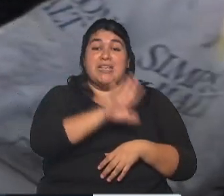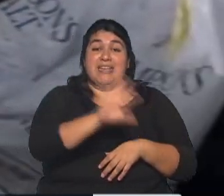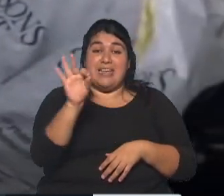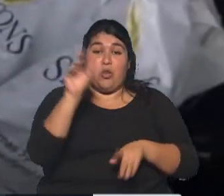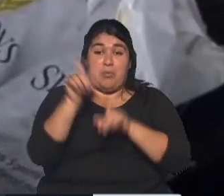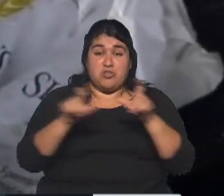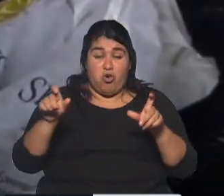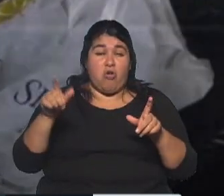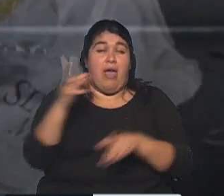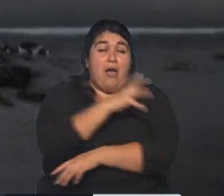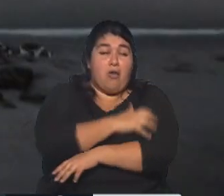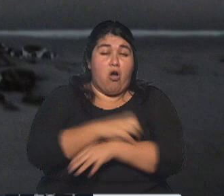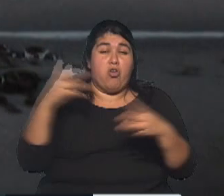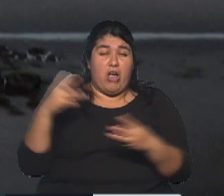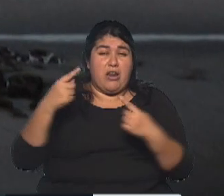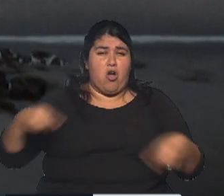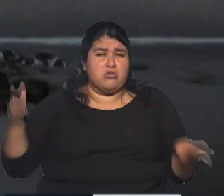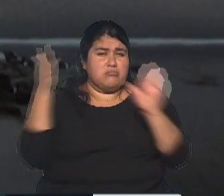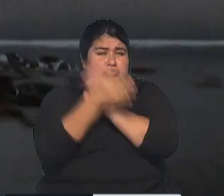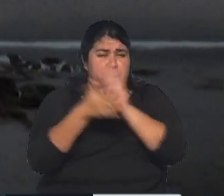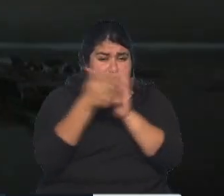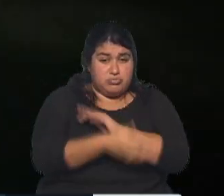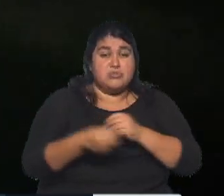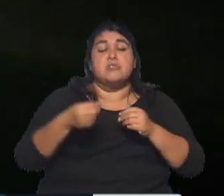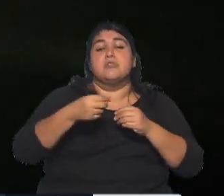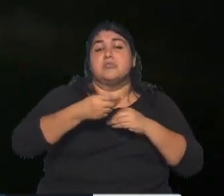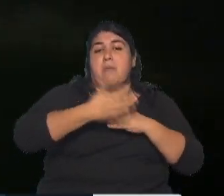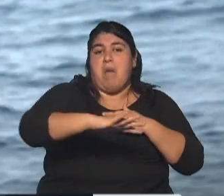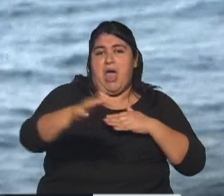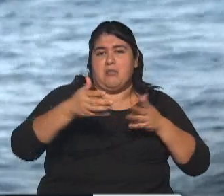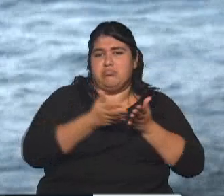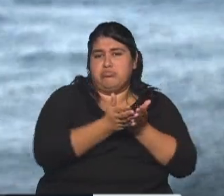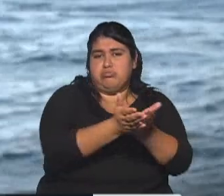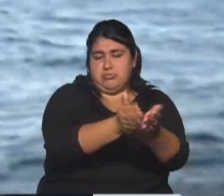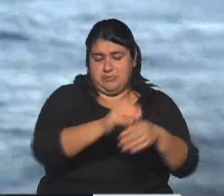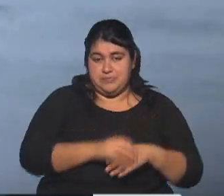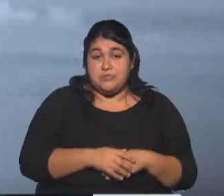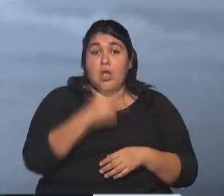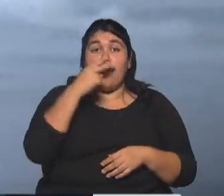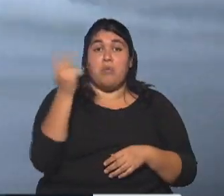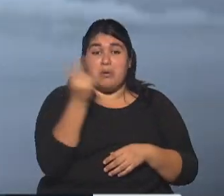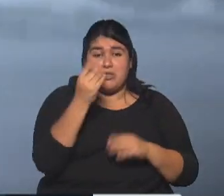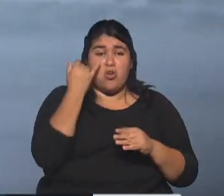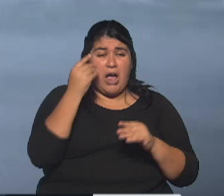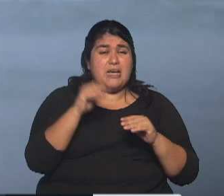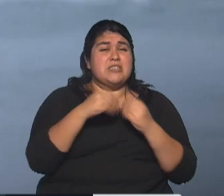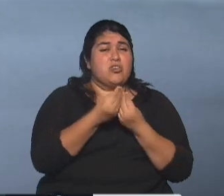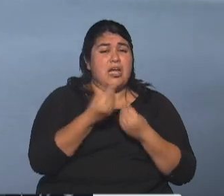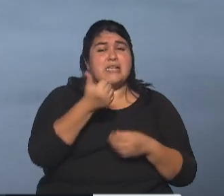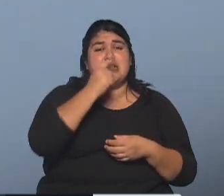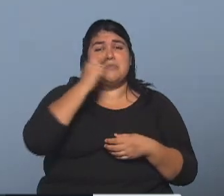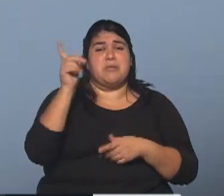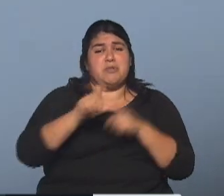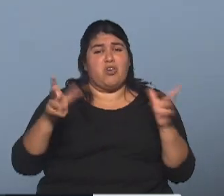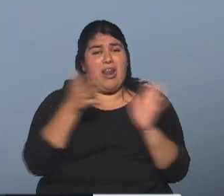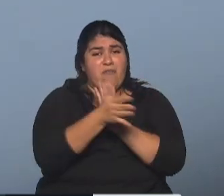huyeron de la miseria y las guerras atravesaron el Canal de la Mancha. En lo que va de 2022, ya son más de 6.000 refugiados